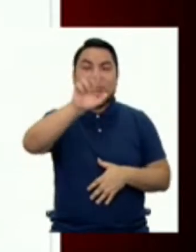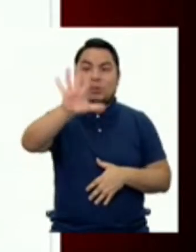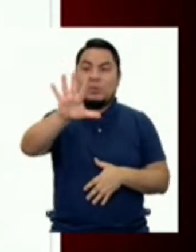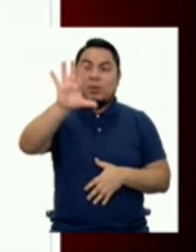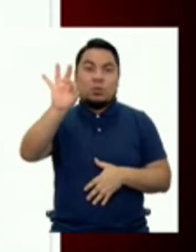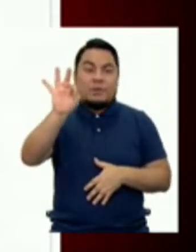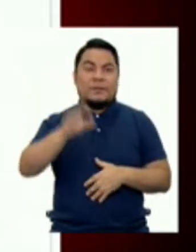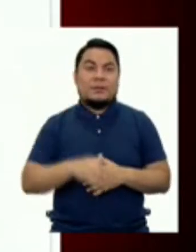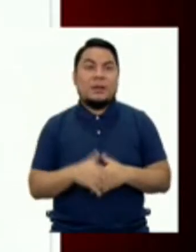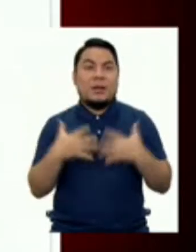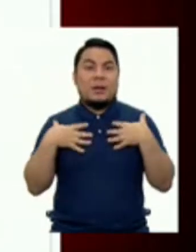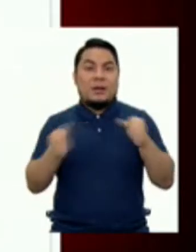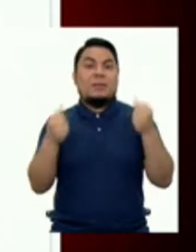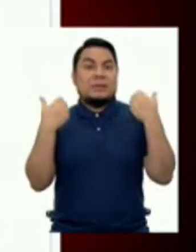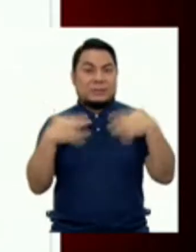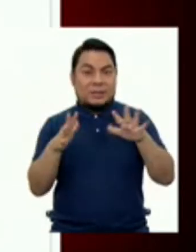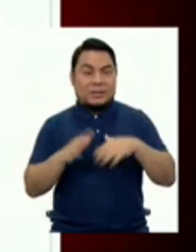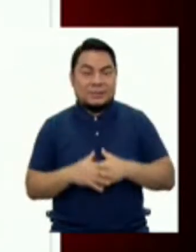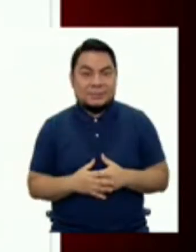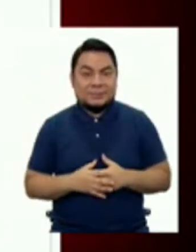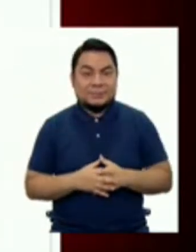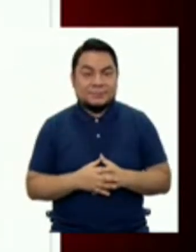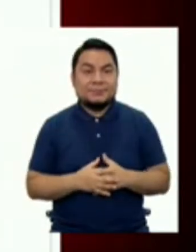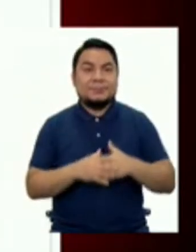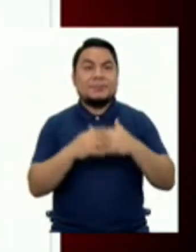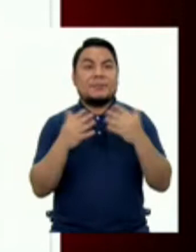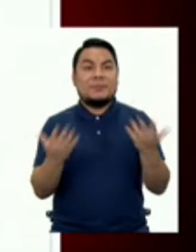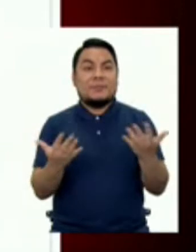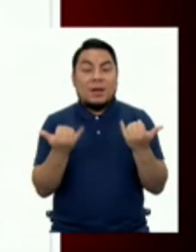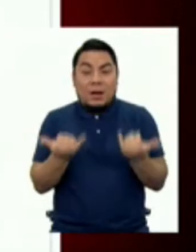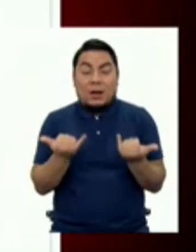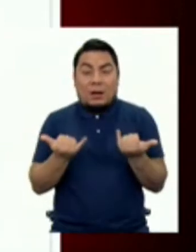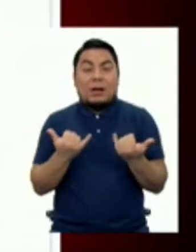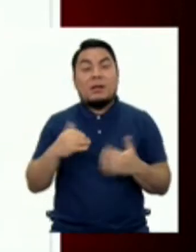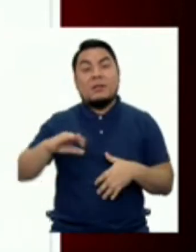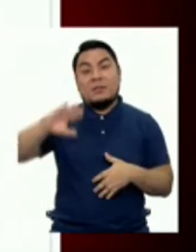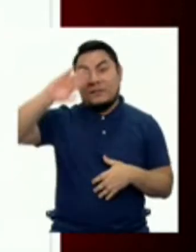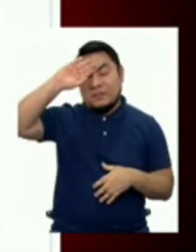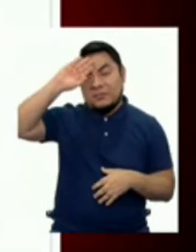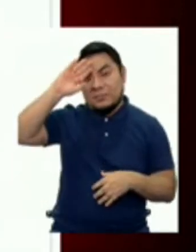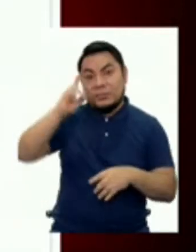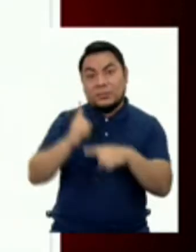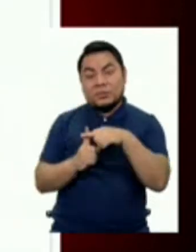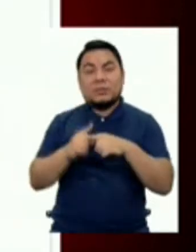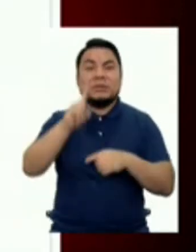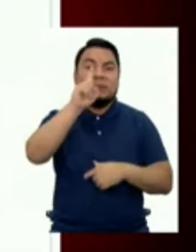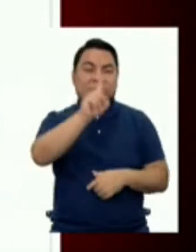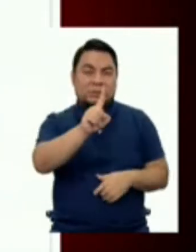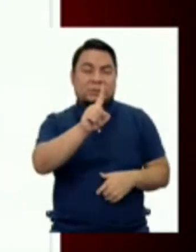171.159 recuperados y activos